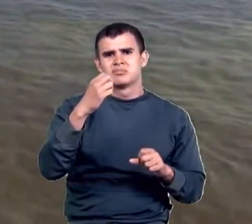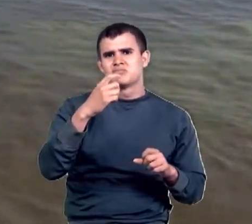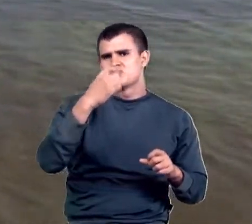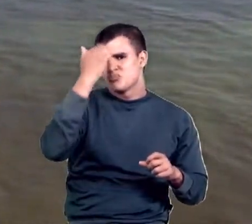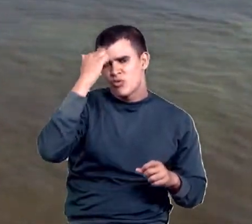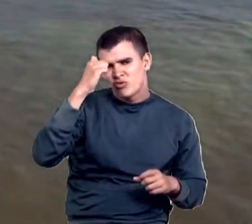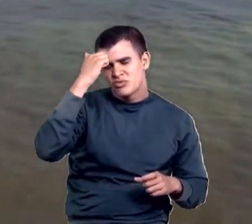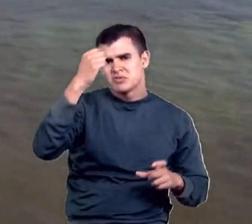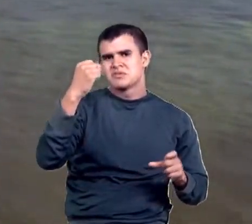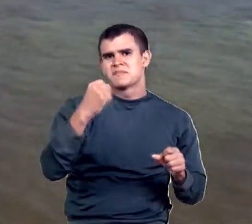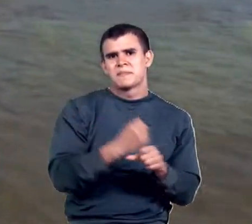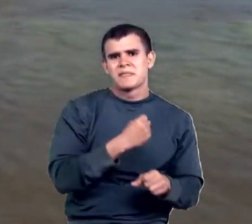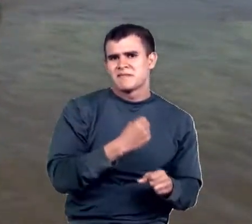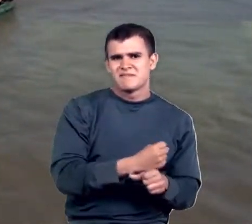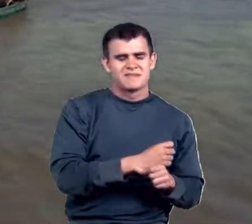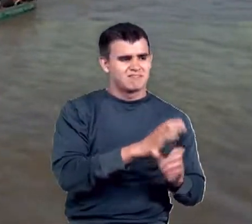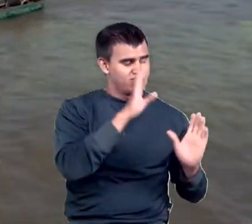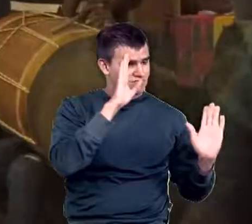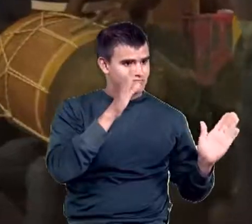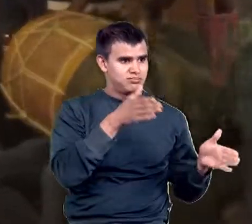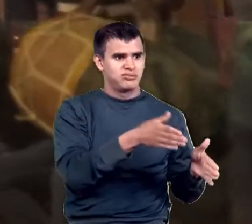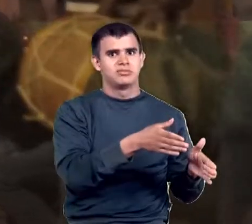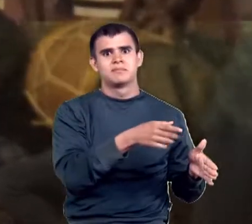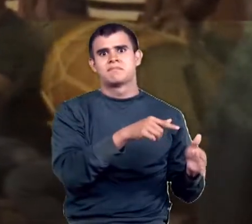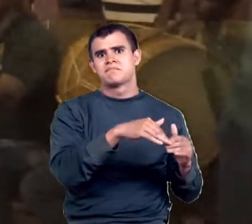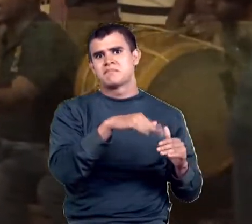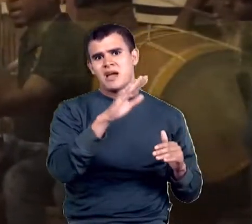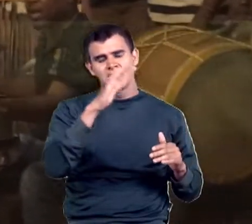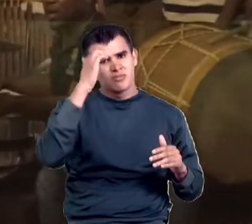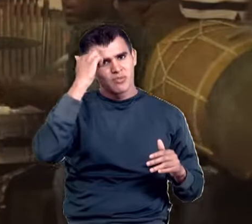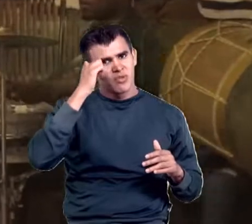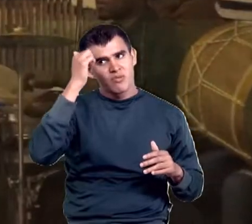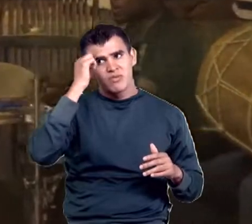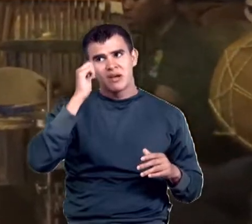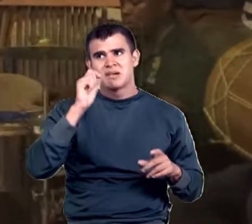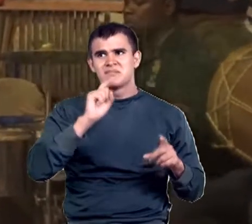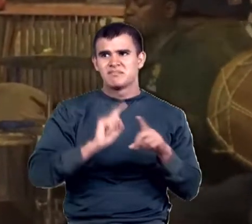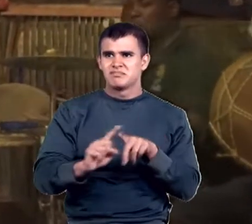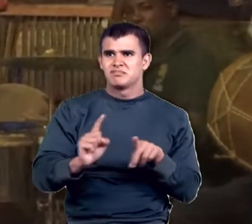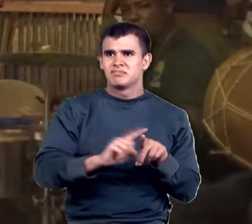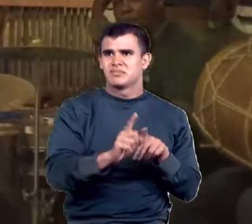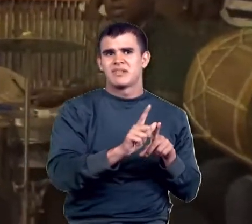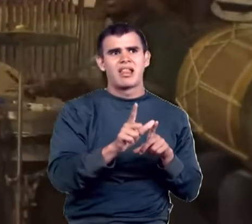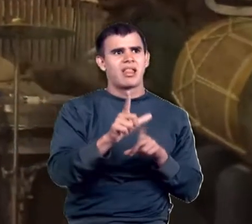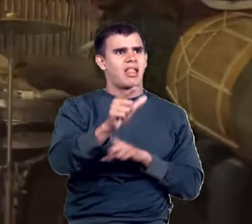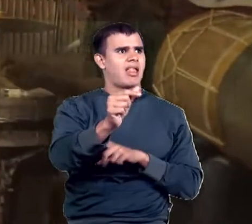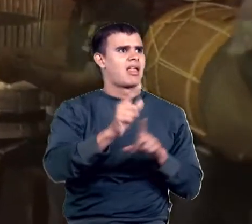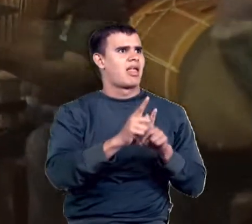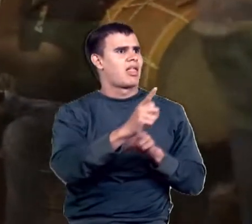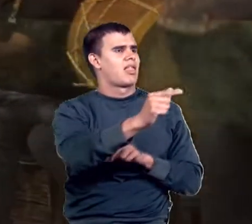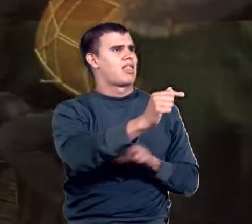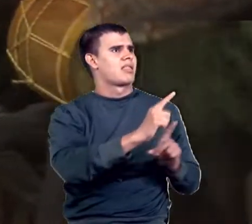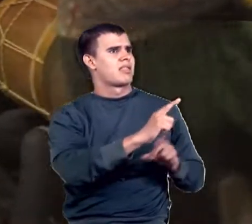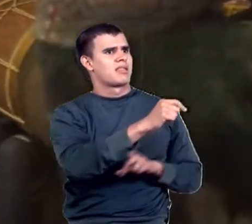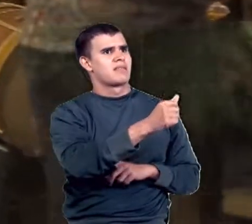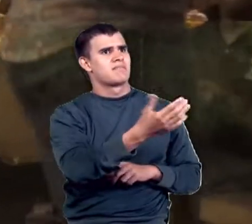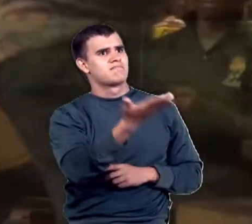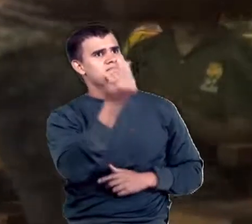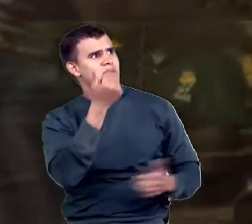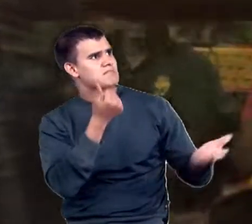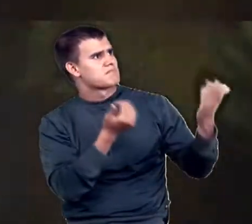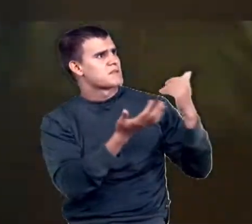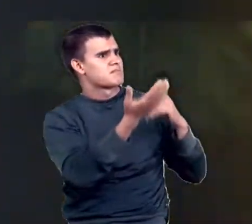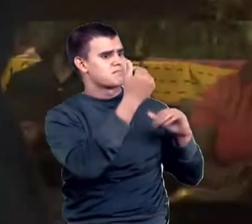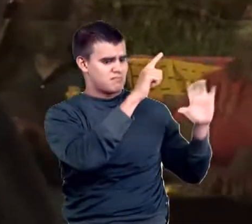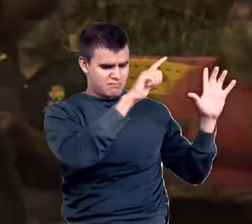son profesores. Por lo general siempre tiene que ver algo con el magisterio, entonces están regados en municipios lejanos,